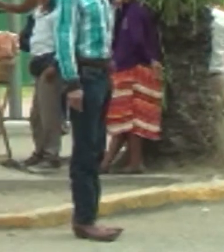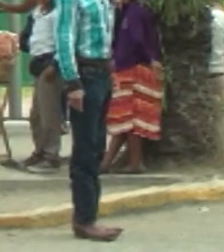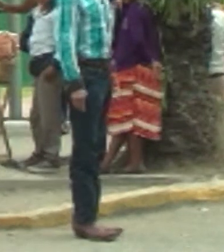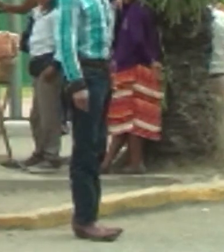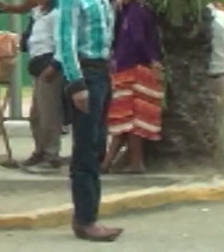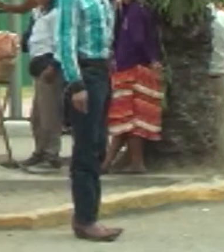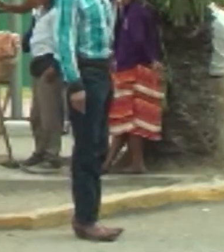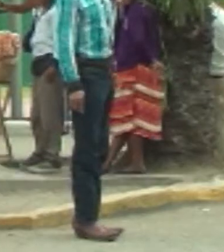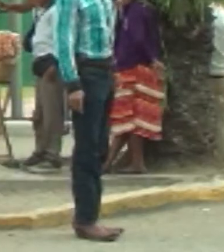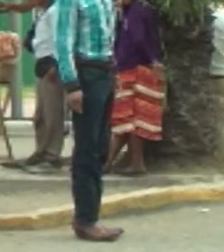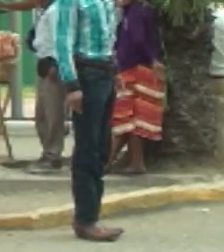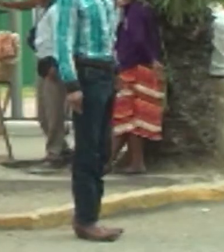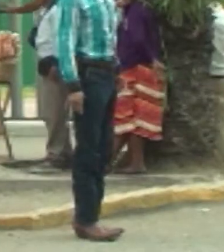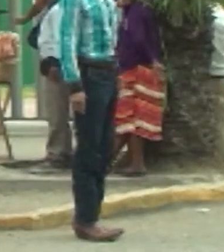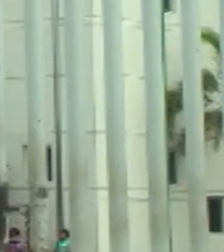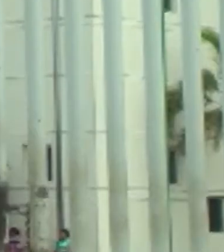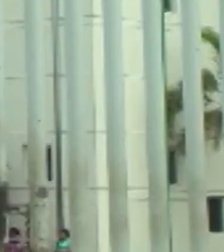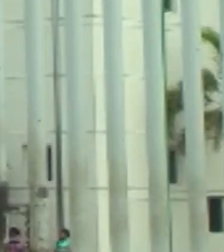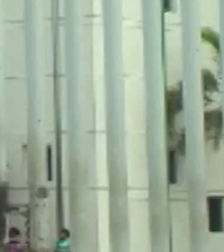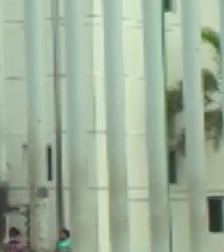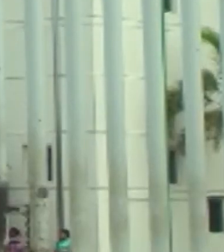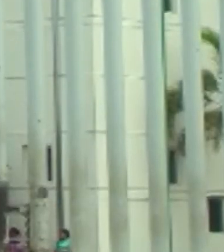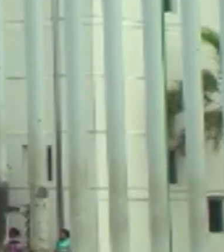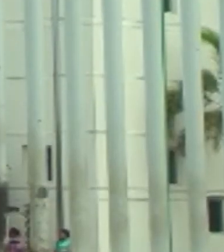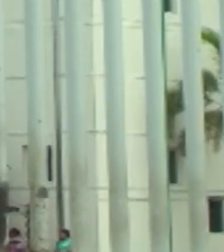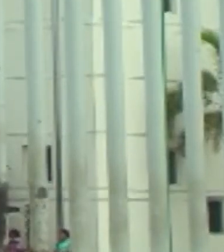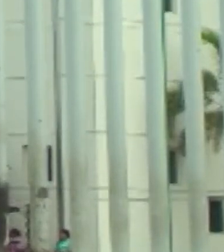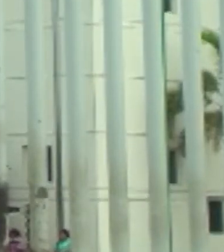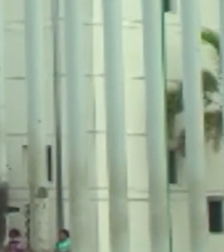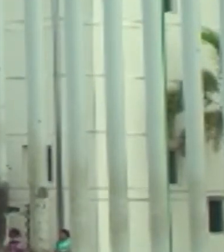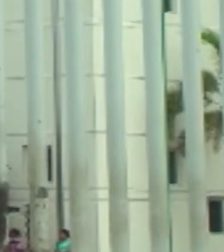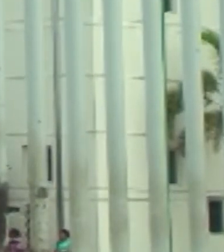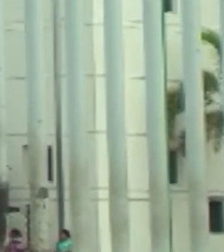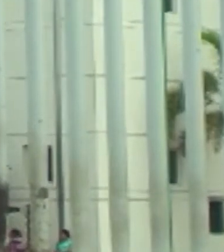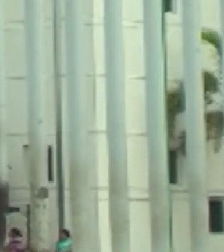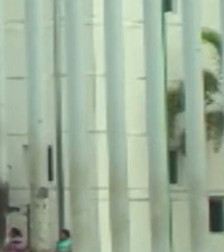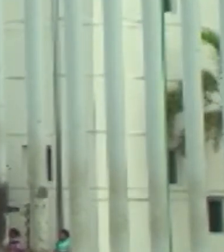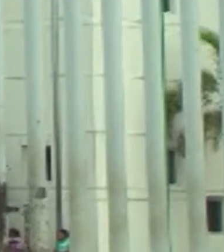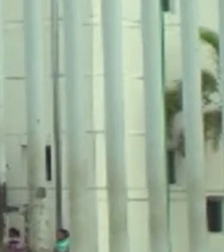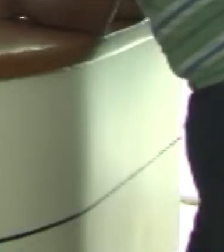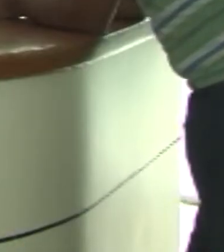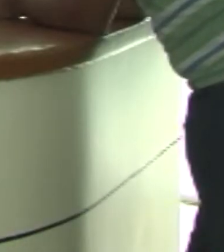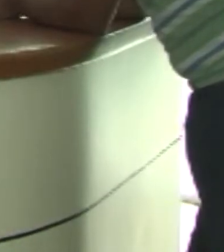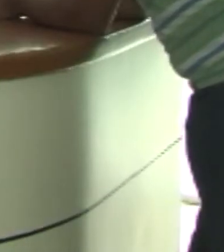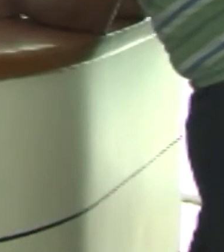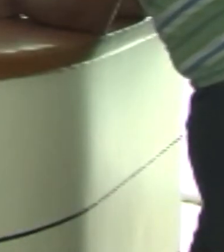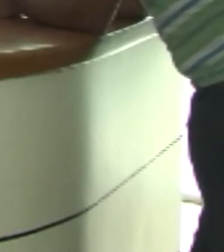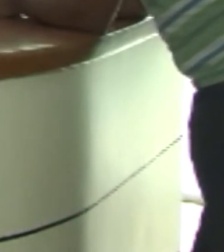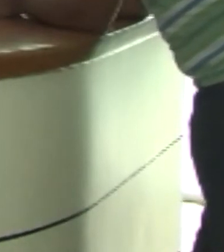hay 2.282 altas, 463 ambulatorios, 176 hospitalizados